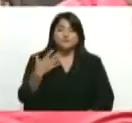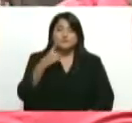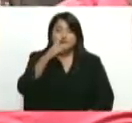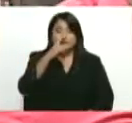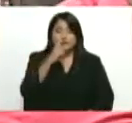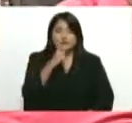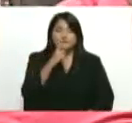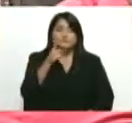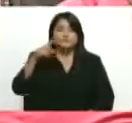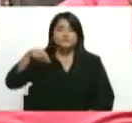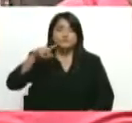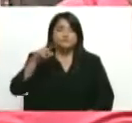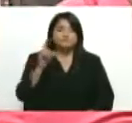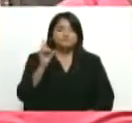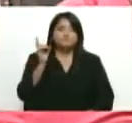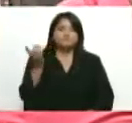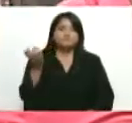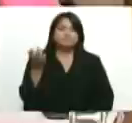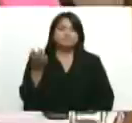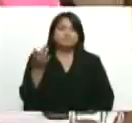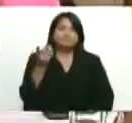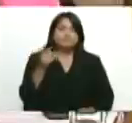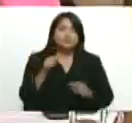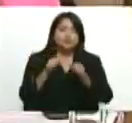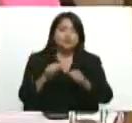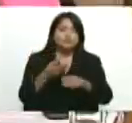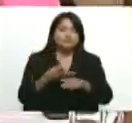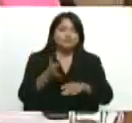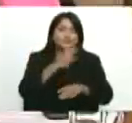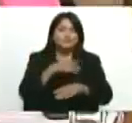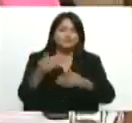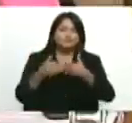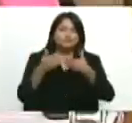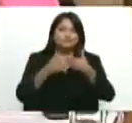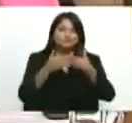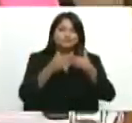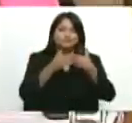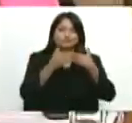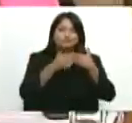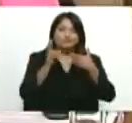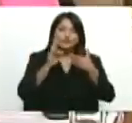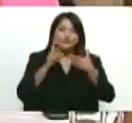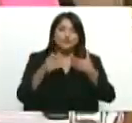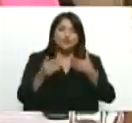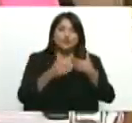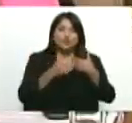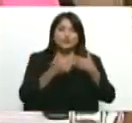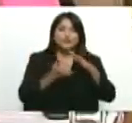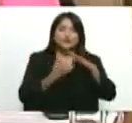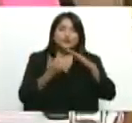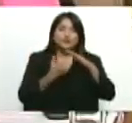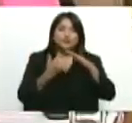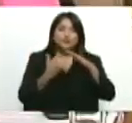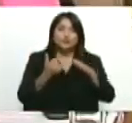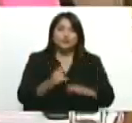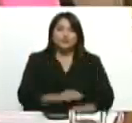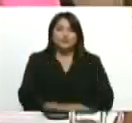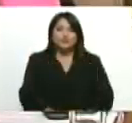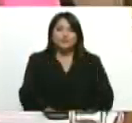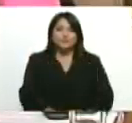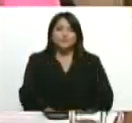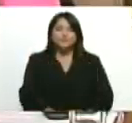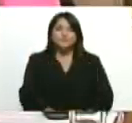la estrategia de agresión contra nuestra patria y contra nuestras instituciones constitucionalmente